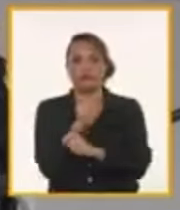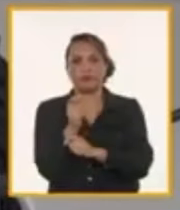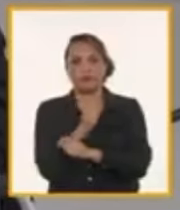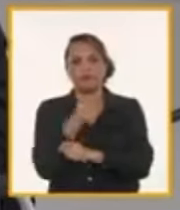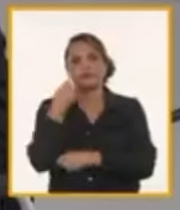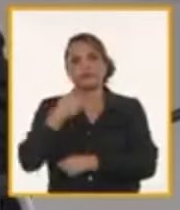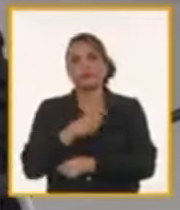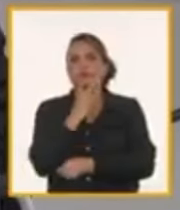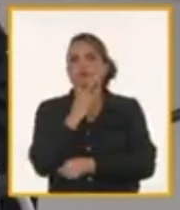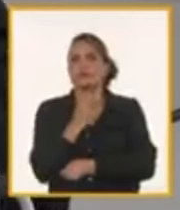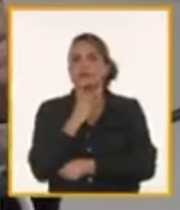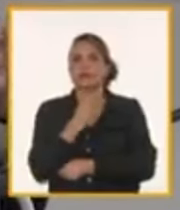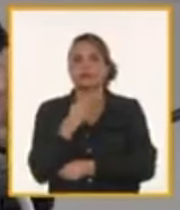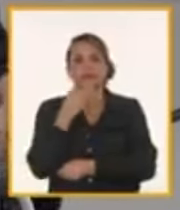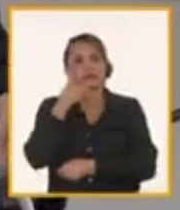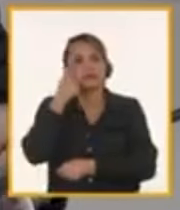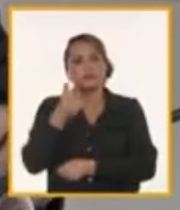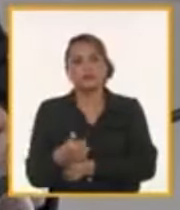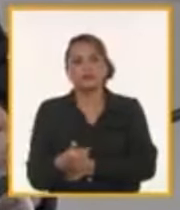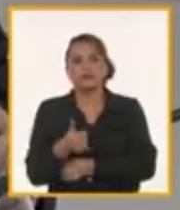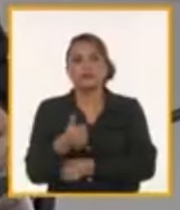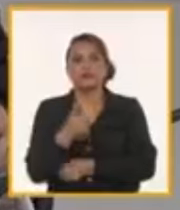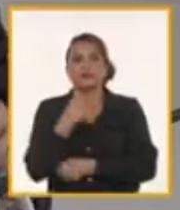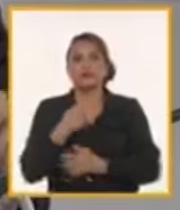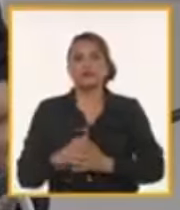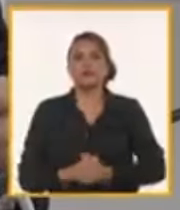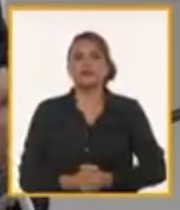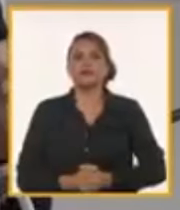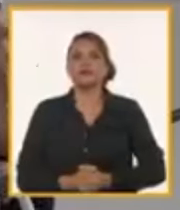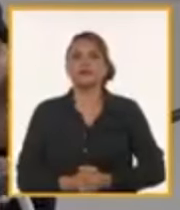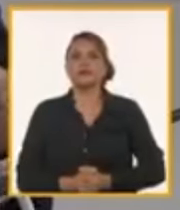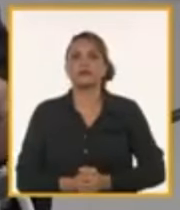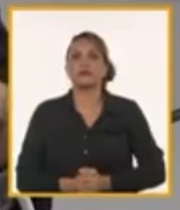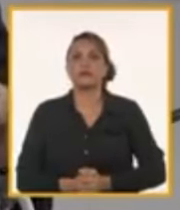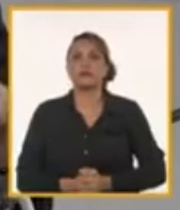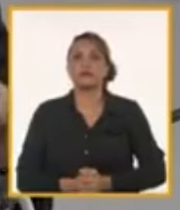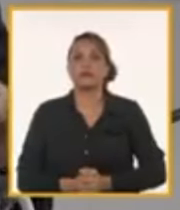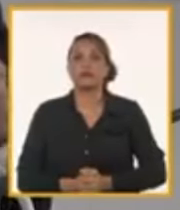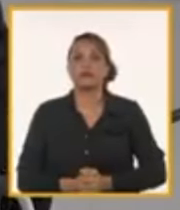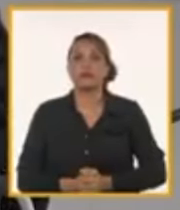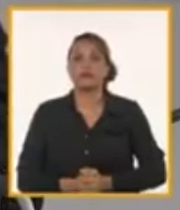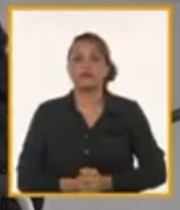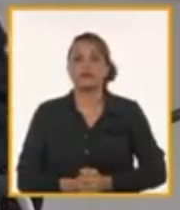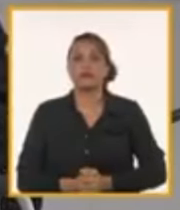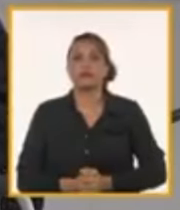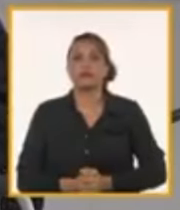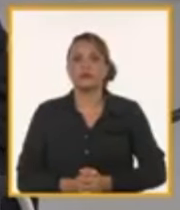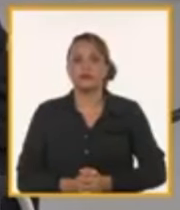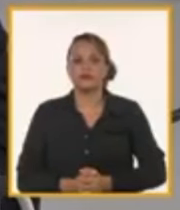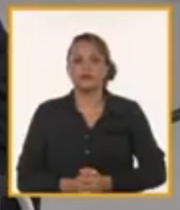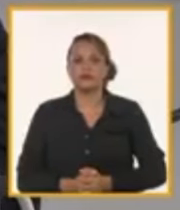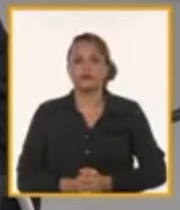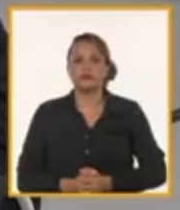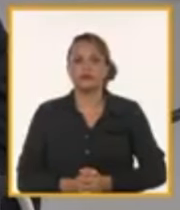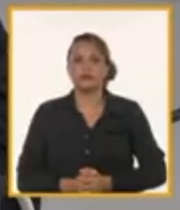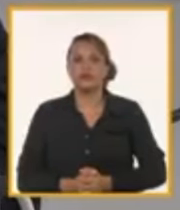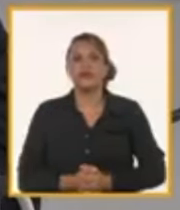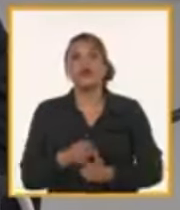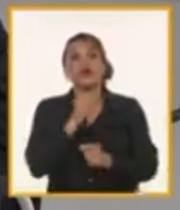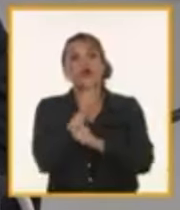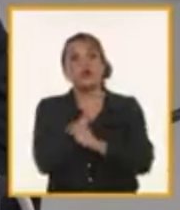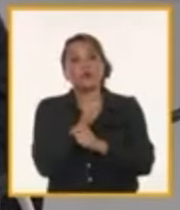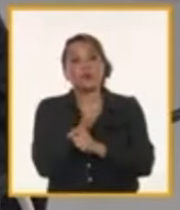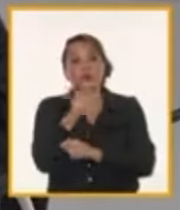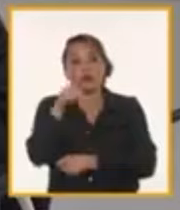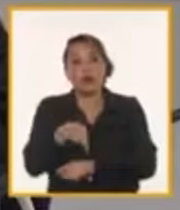atender de la mejor manera posible tributando los objetivos principales nada Este es un curso escolar Randy en la cual